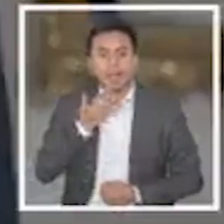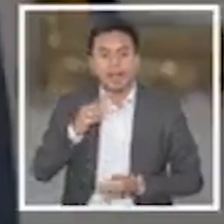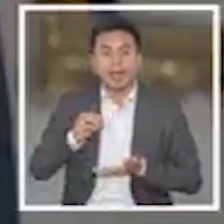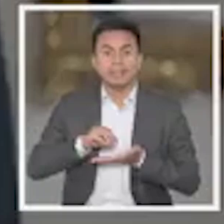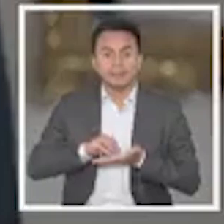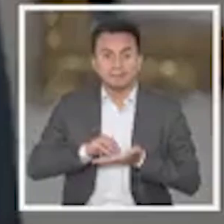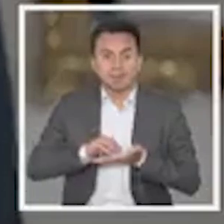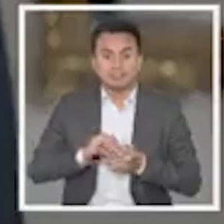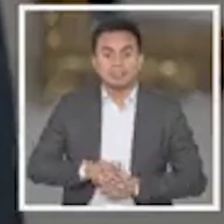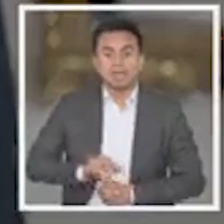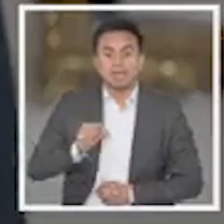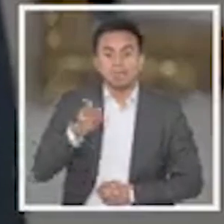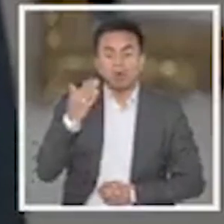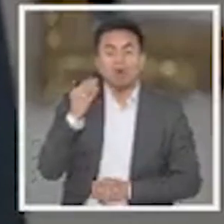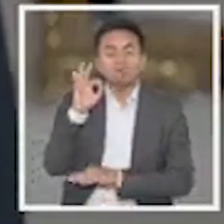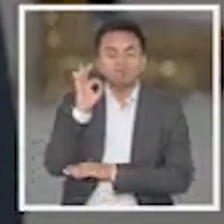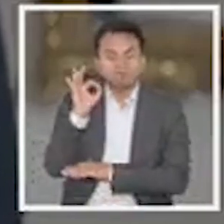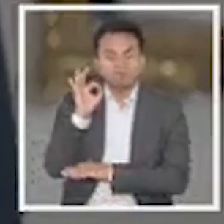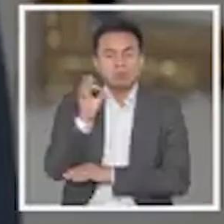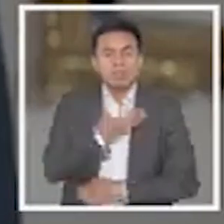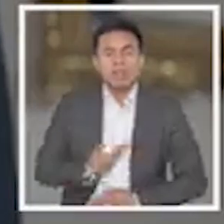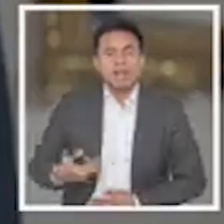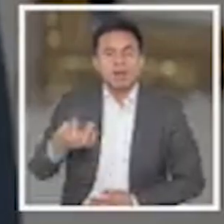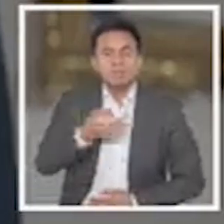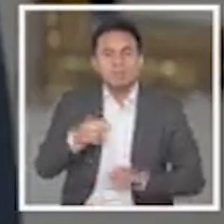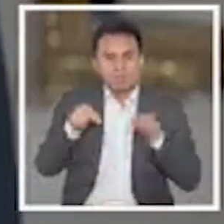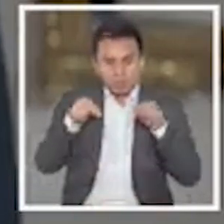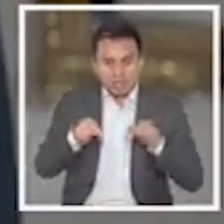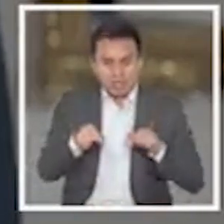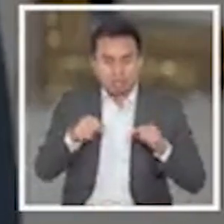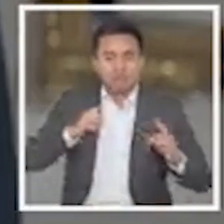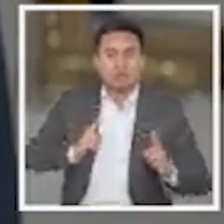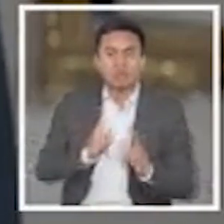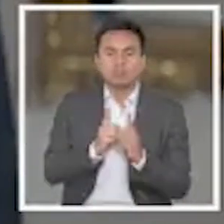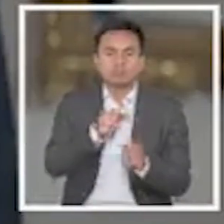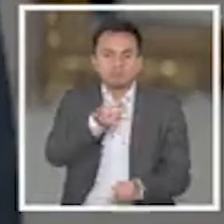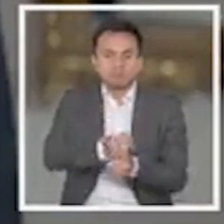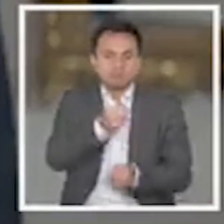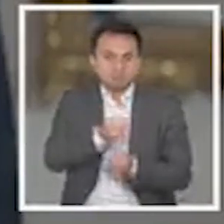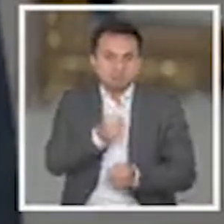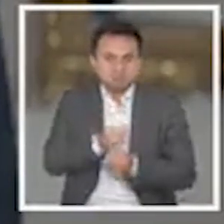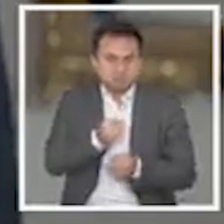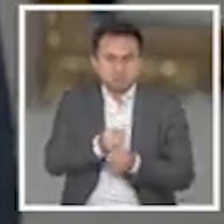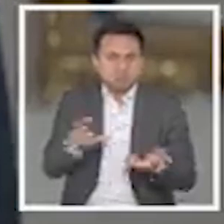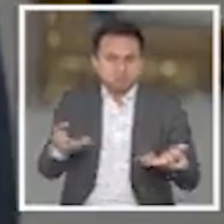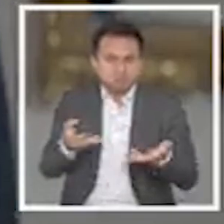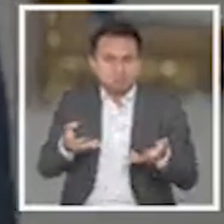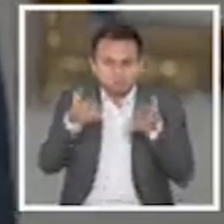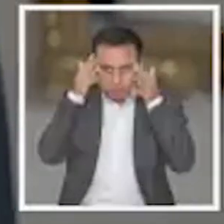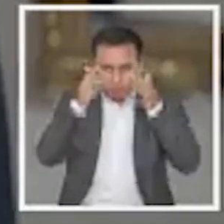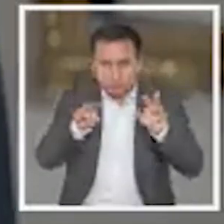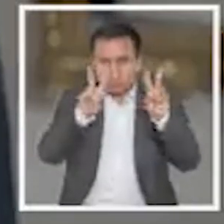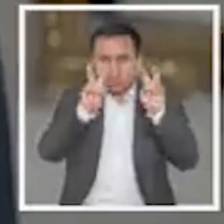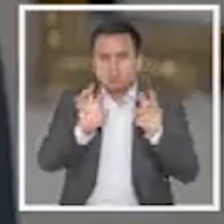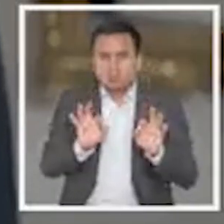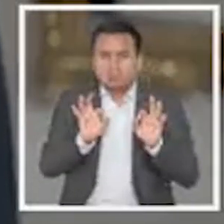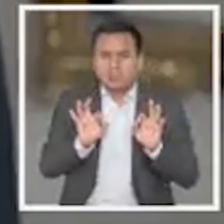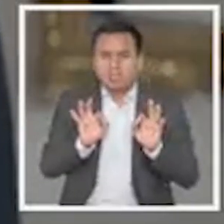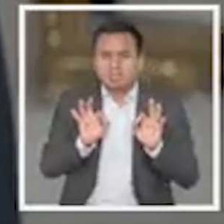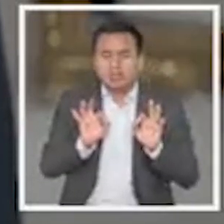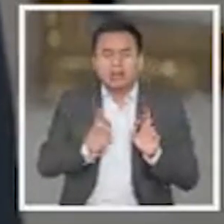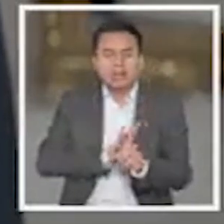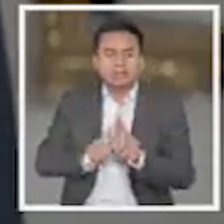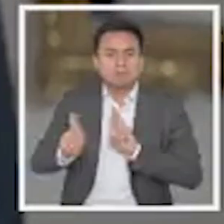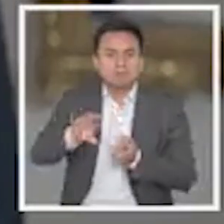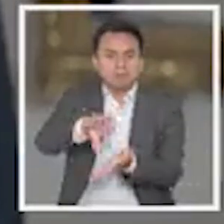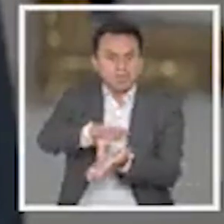Además, acabamos de sostener aquí en La Moneda un encuentro de trabajo en el que abordamos los principales temas de